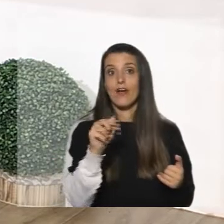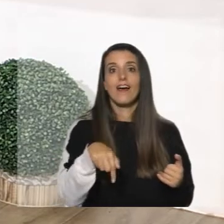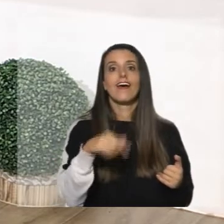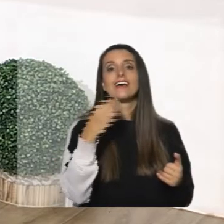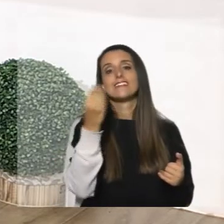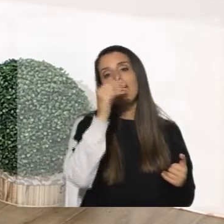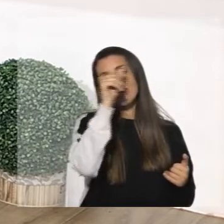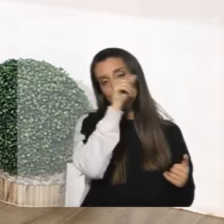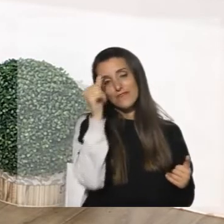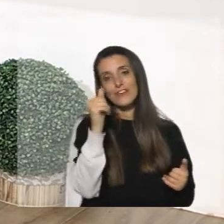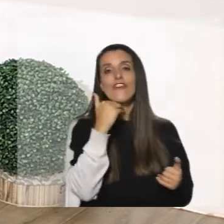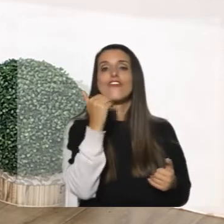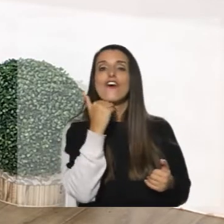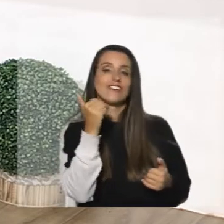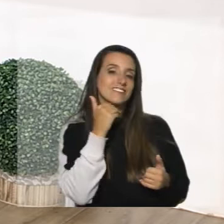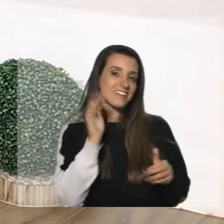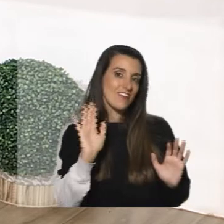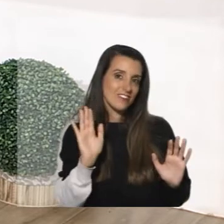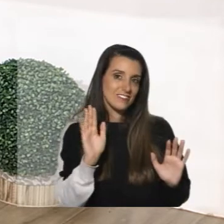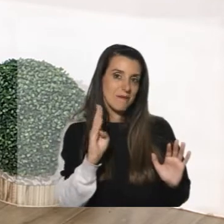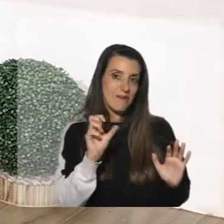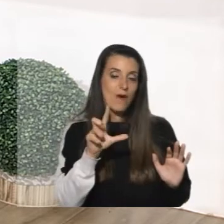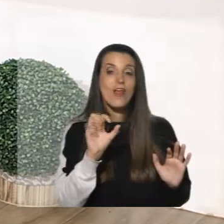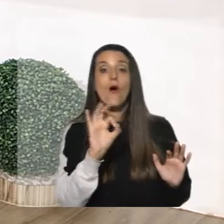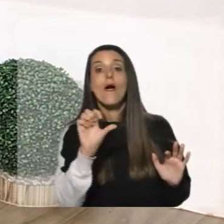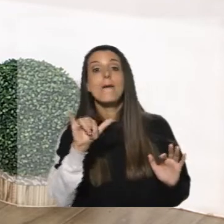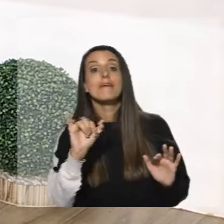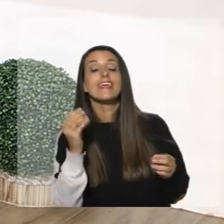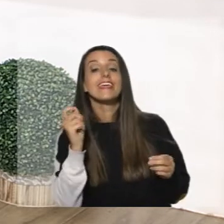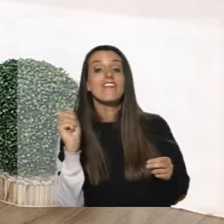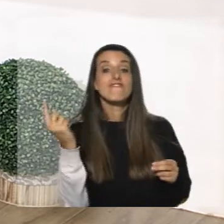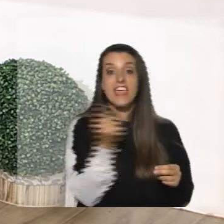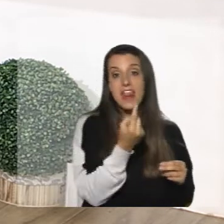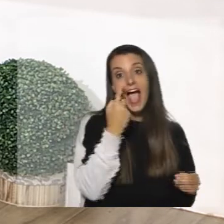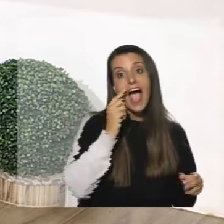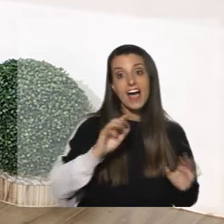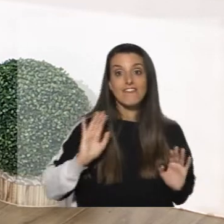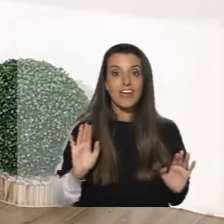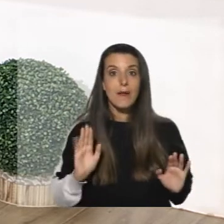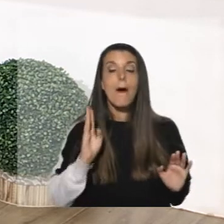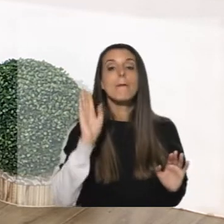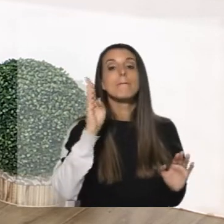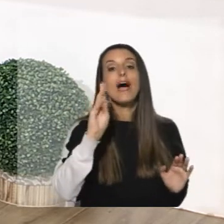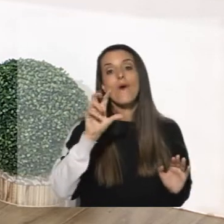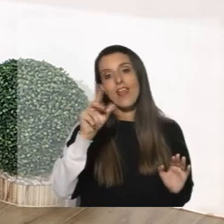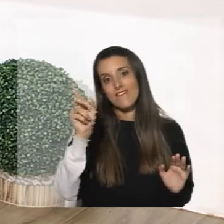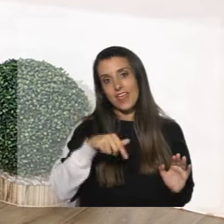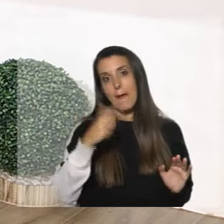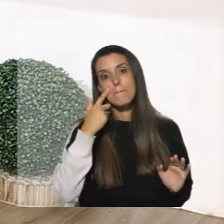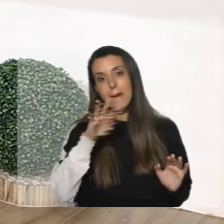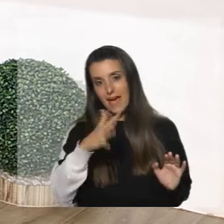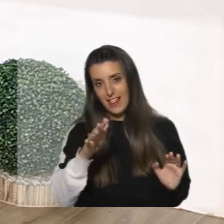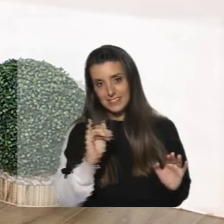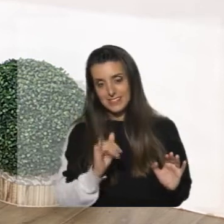¿quién que viene el lunes? No sé si viene Paula. No sé si viene Paula o Emi, pero pero van a tener que ver ahí la situación. Paula, me parece que viene Paulita, ¿no? Van a tener que...